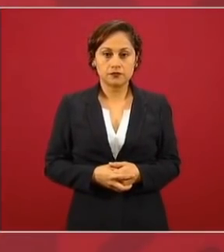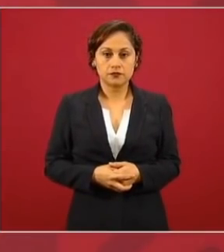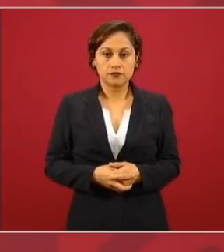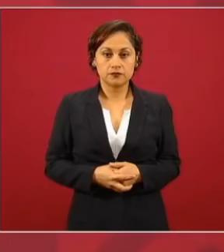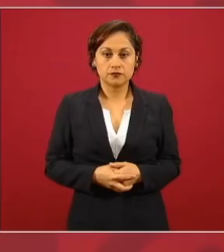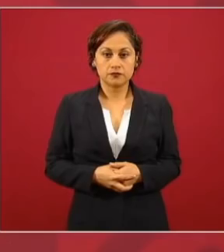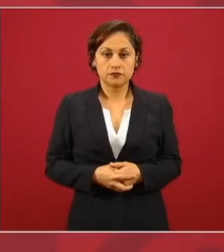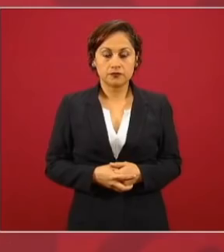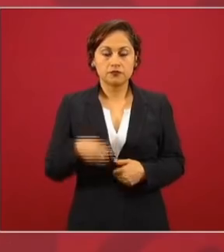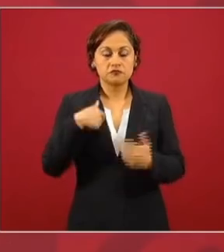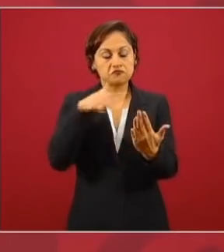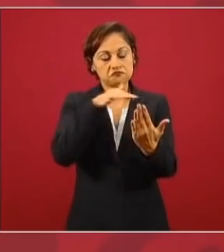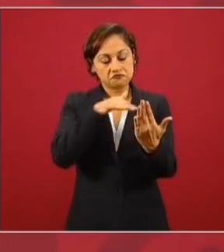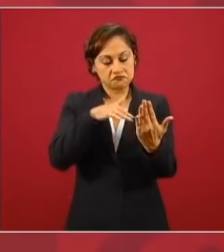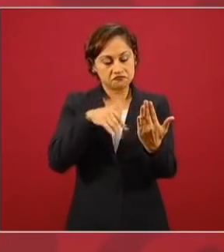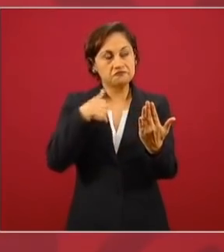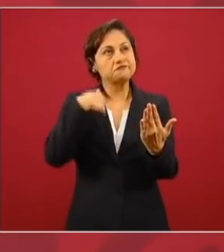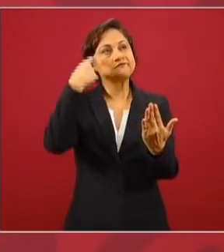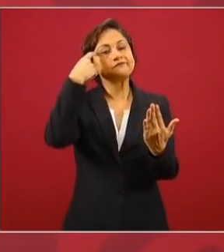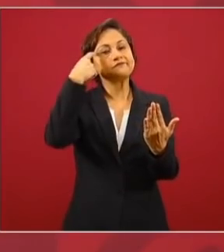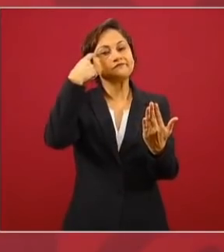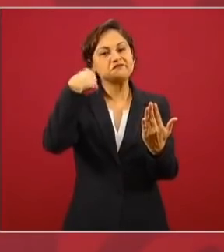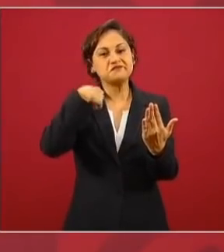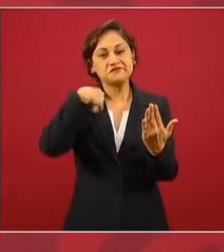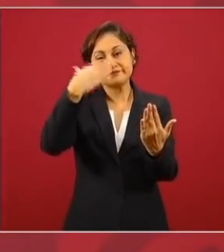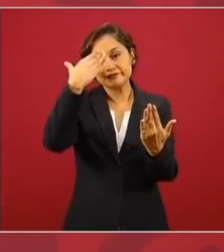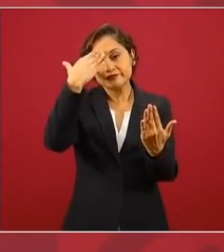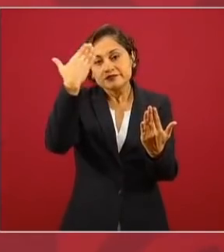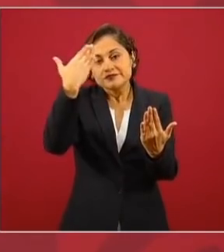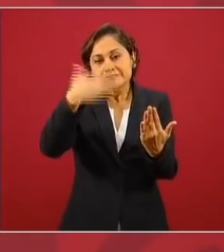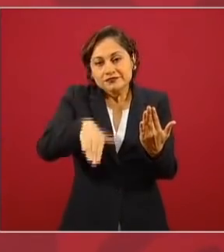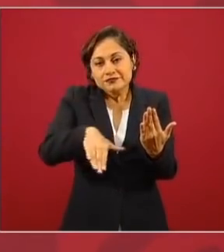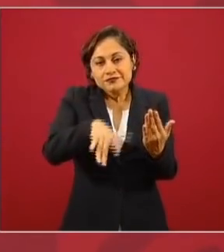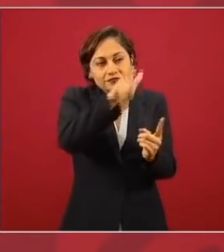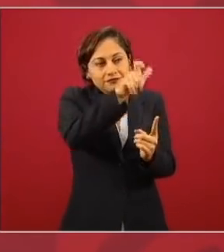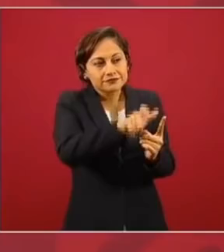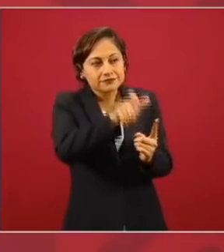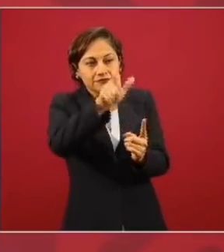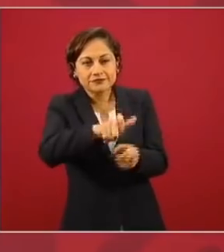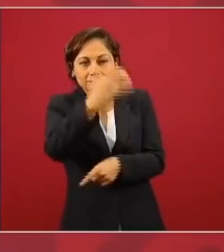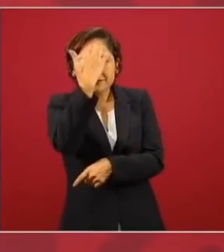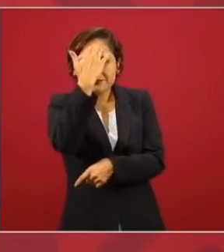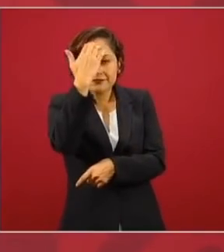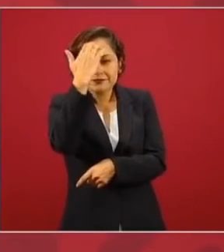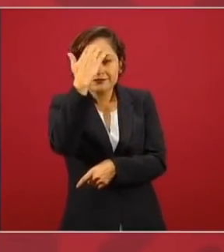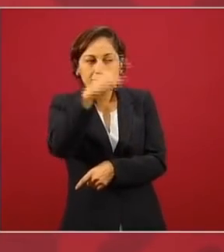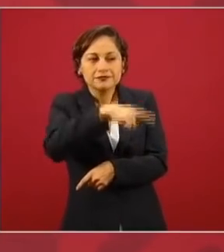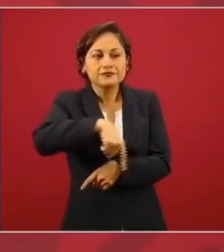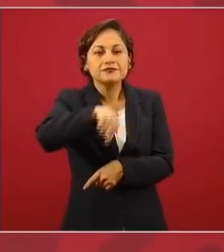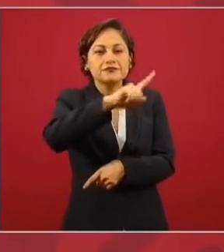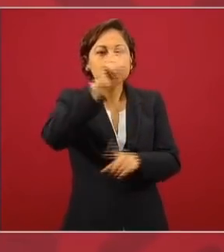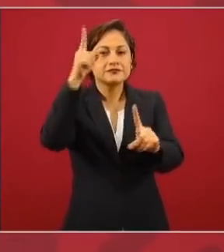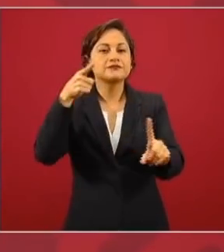sé que tienen ellos un propósito, que